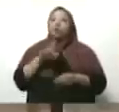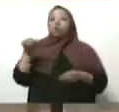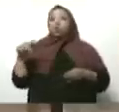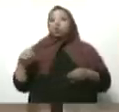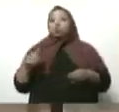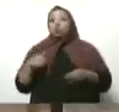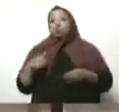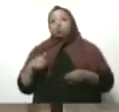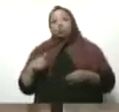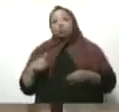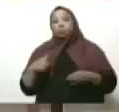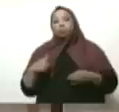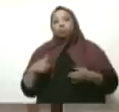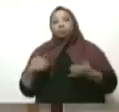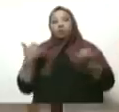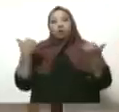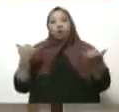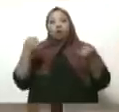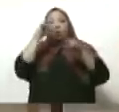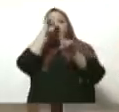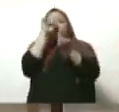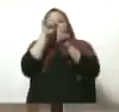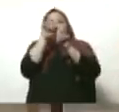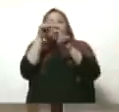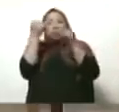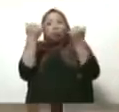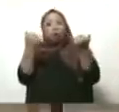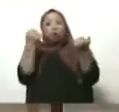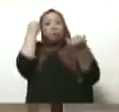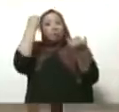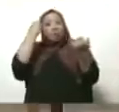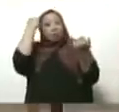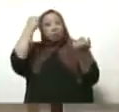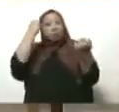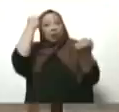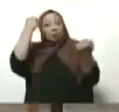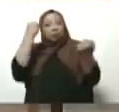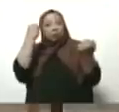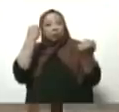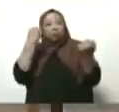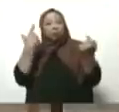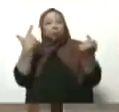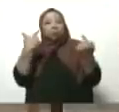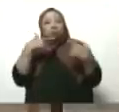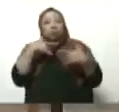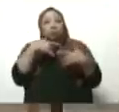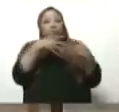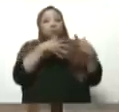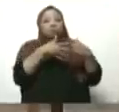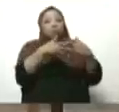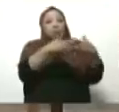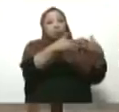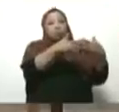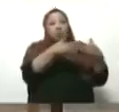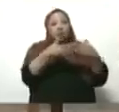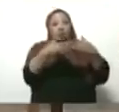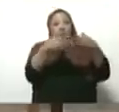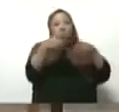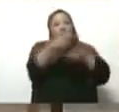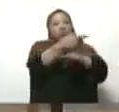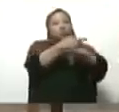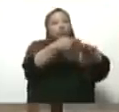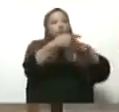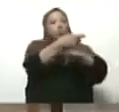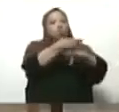a estas alturas en lo que los imperios transnacionales de la